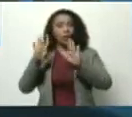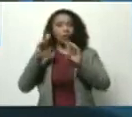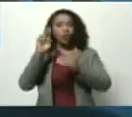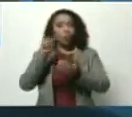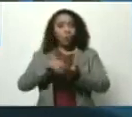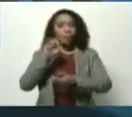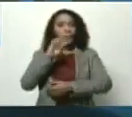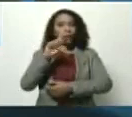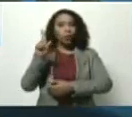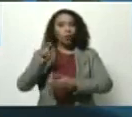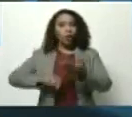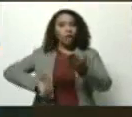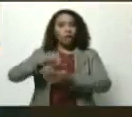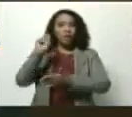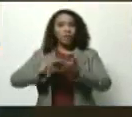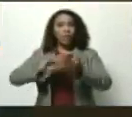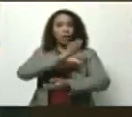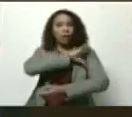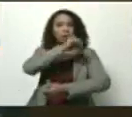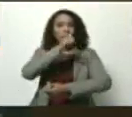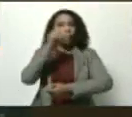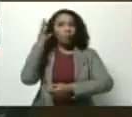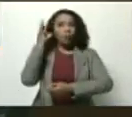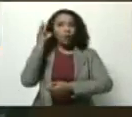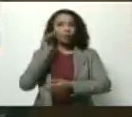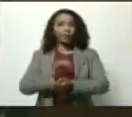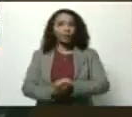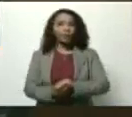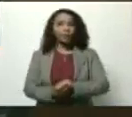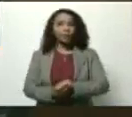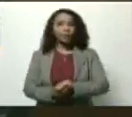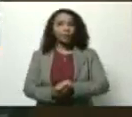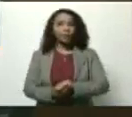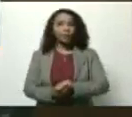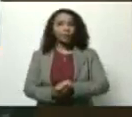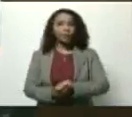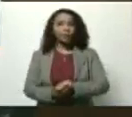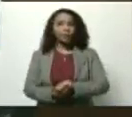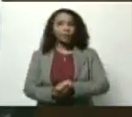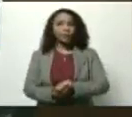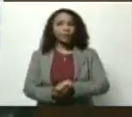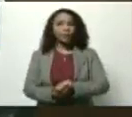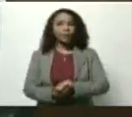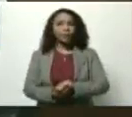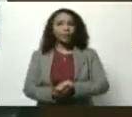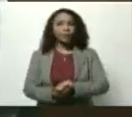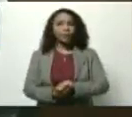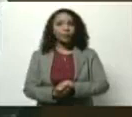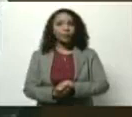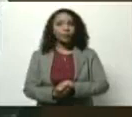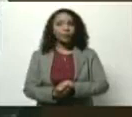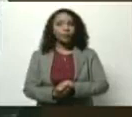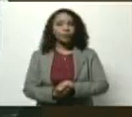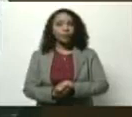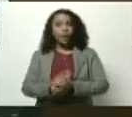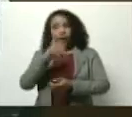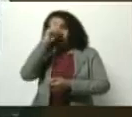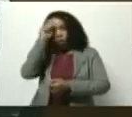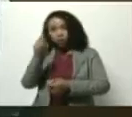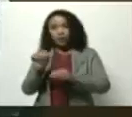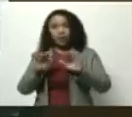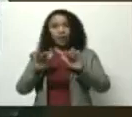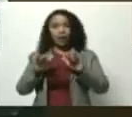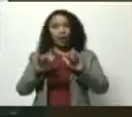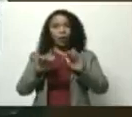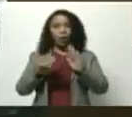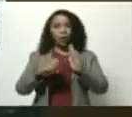firma la rectora me la josefina fonseca rojas refrenda el secretario general